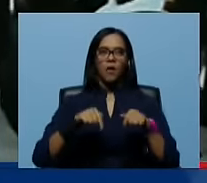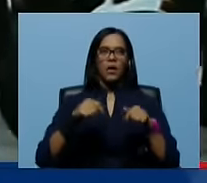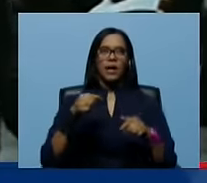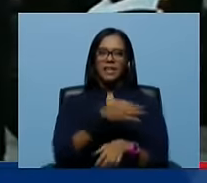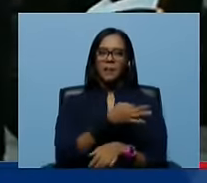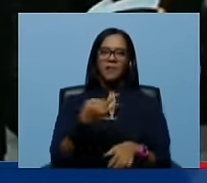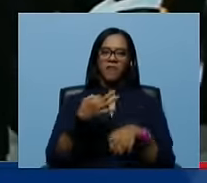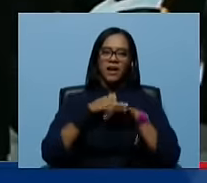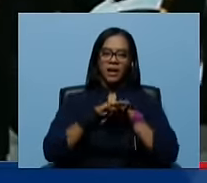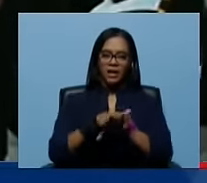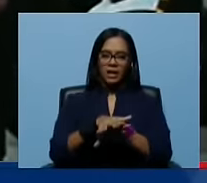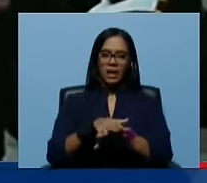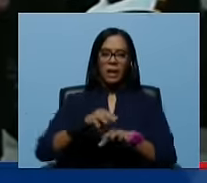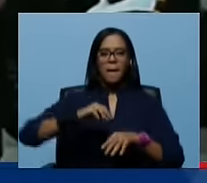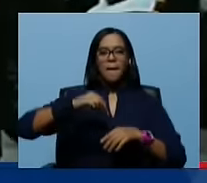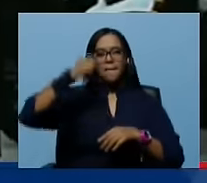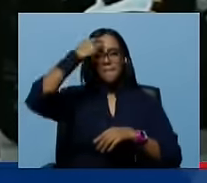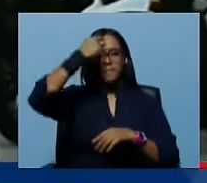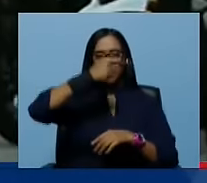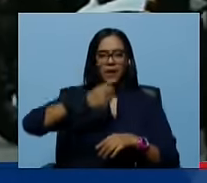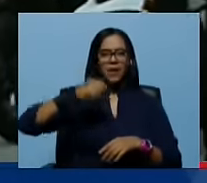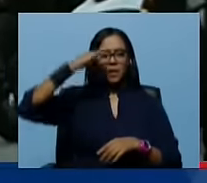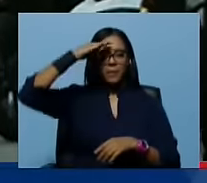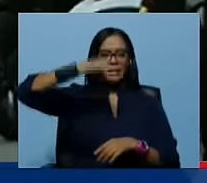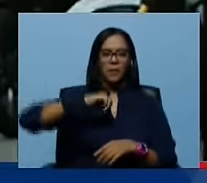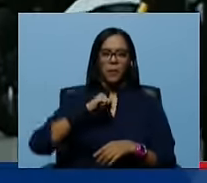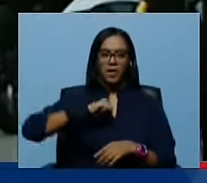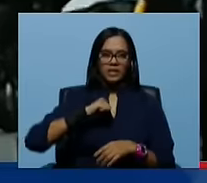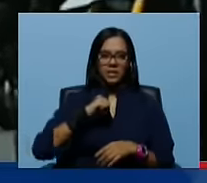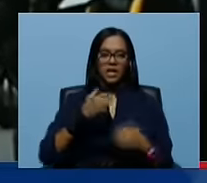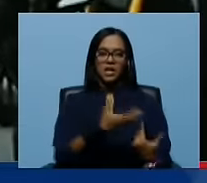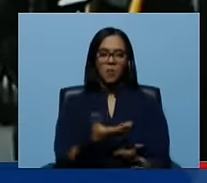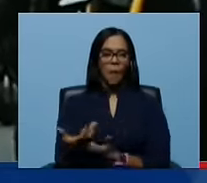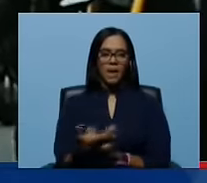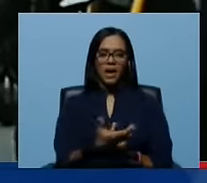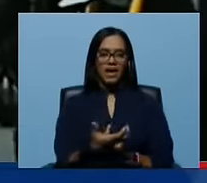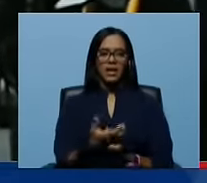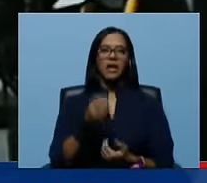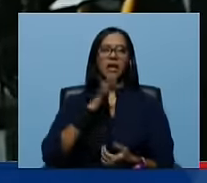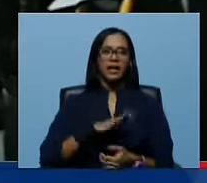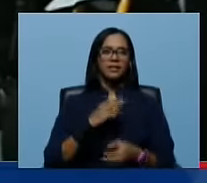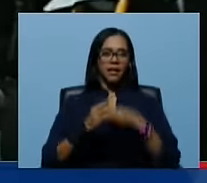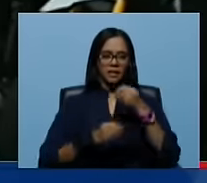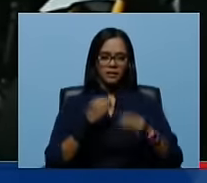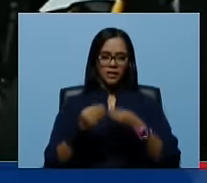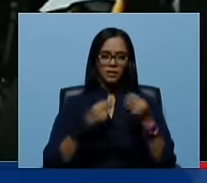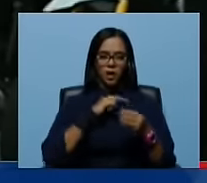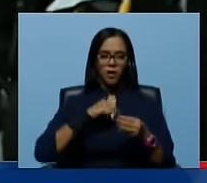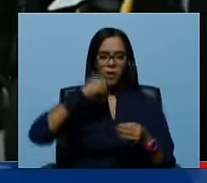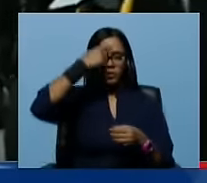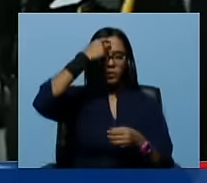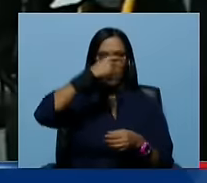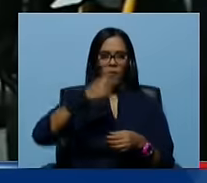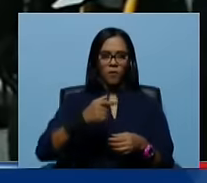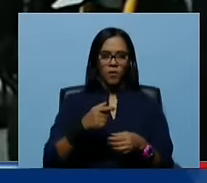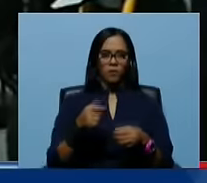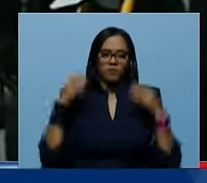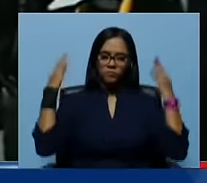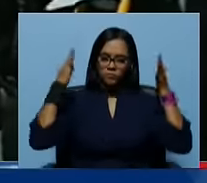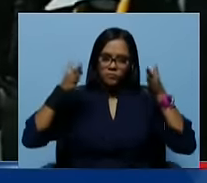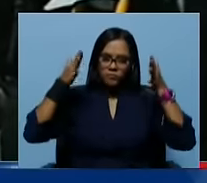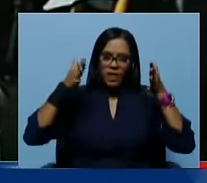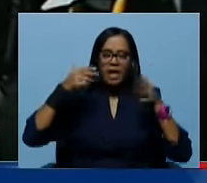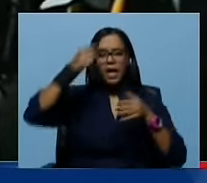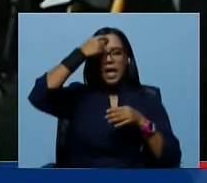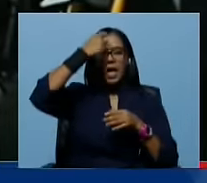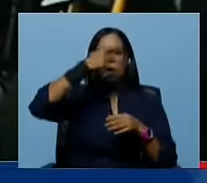perfecta fusión cívico, militar, policial y bomberil, está preparando a nuestro pueblo, el pueblo uniformado y